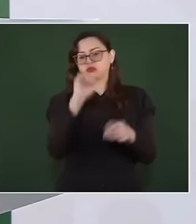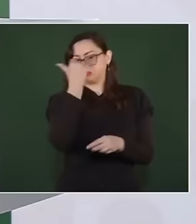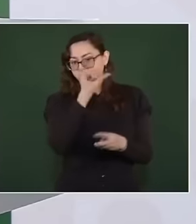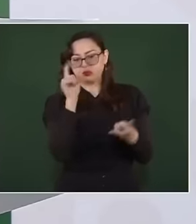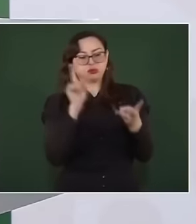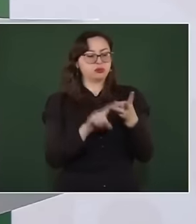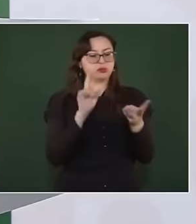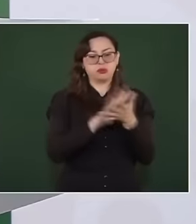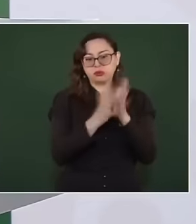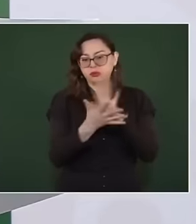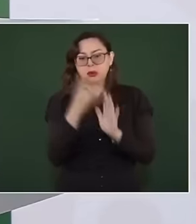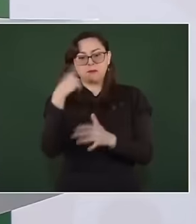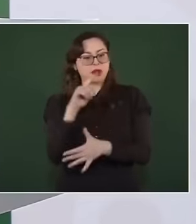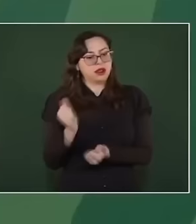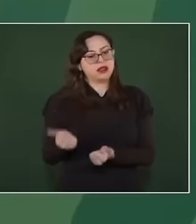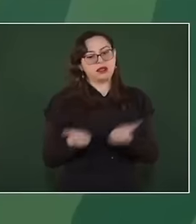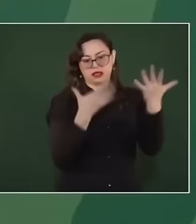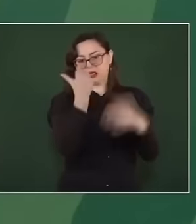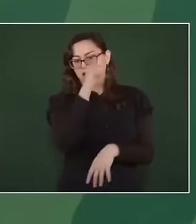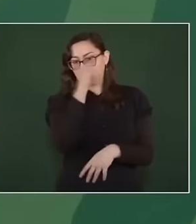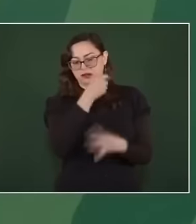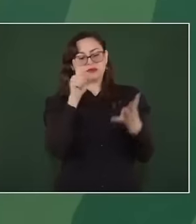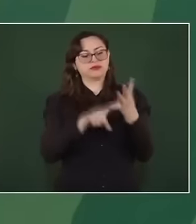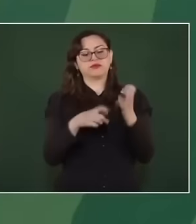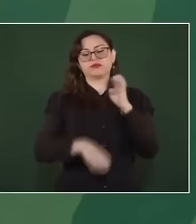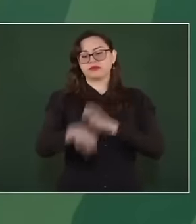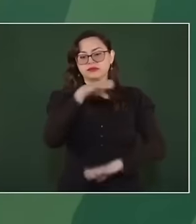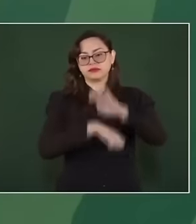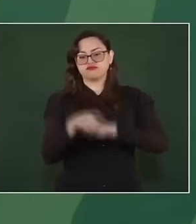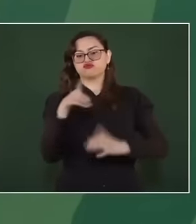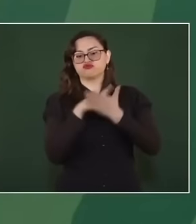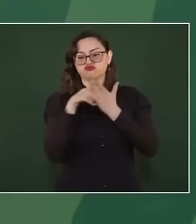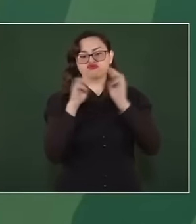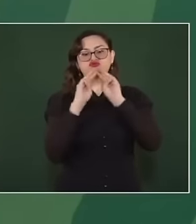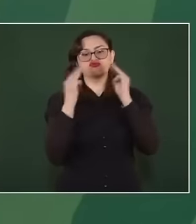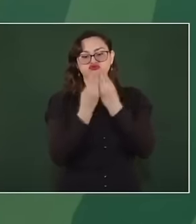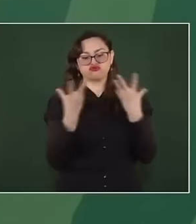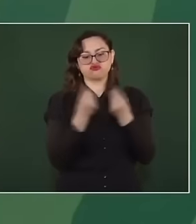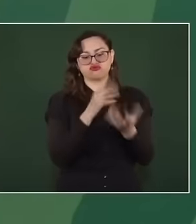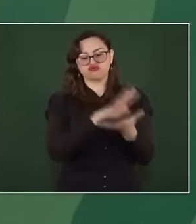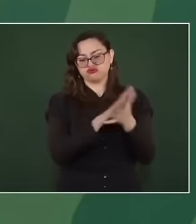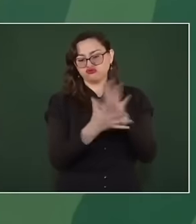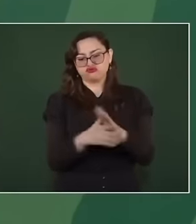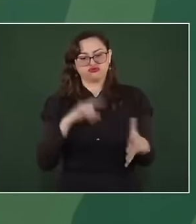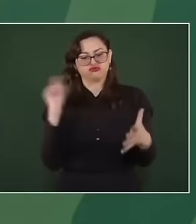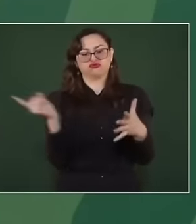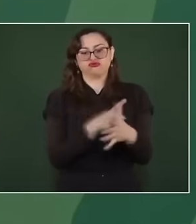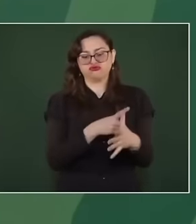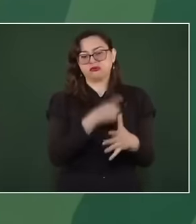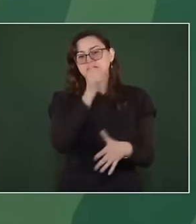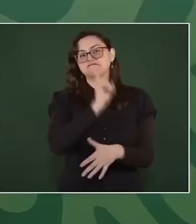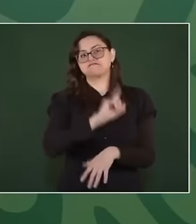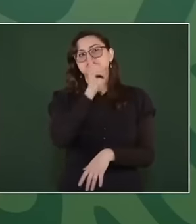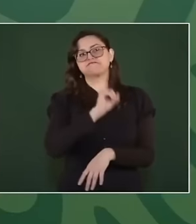cocaína participación en una empresa criminal y falsedad en declaraciones en serio